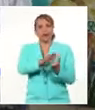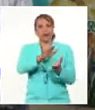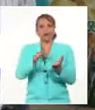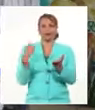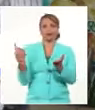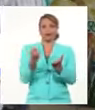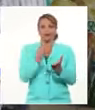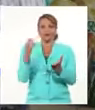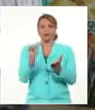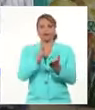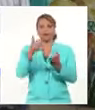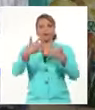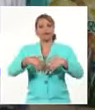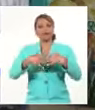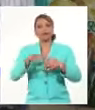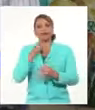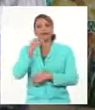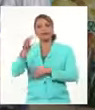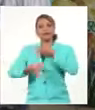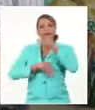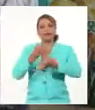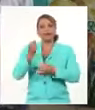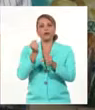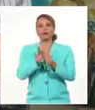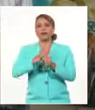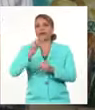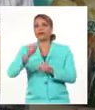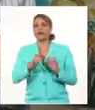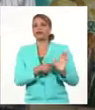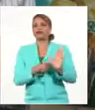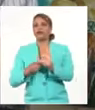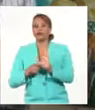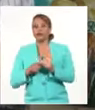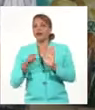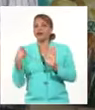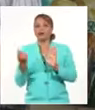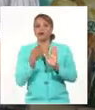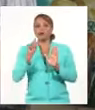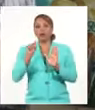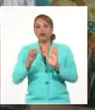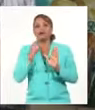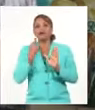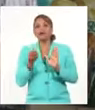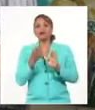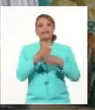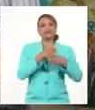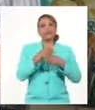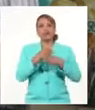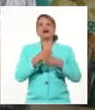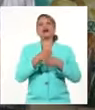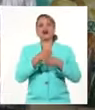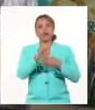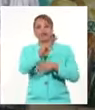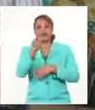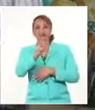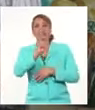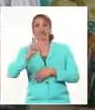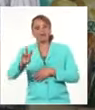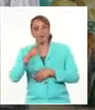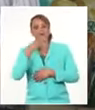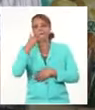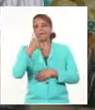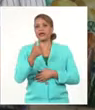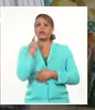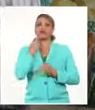el productor que habló, como el trabajador de aquí, como lo que muestra la Minerva, es la expresión que el 2023, sí, nosotros podemos hacer un mejor